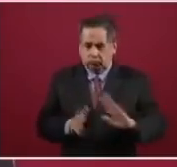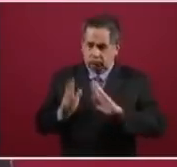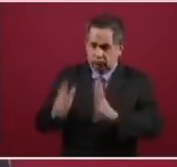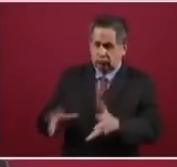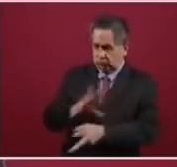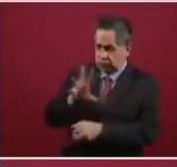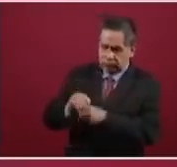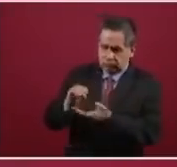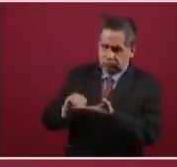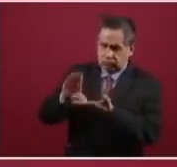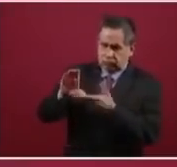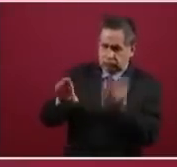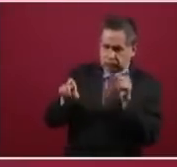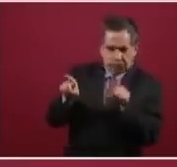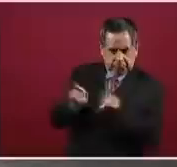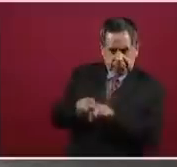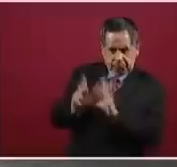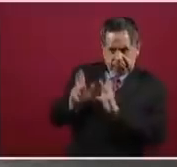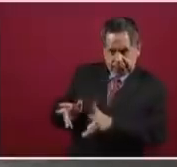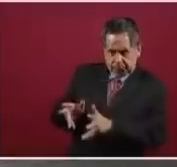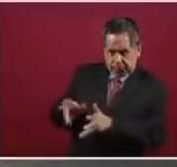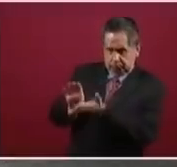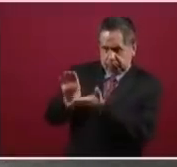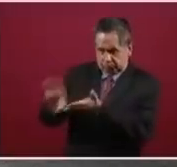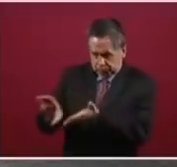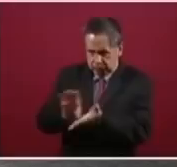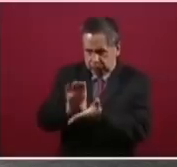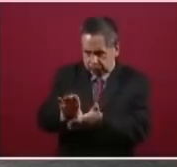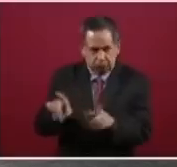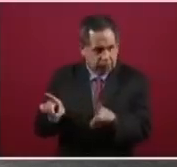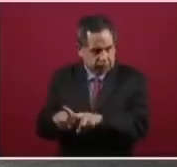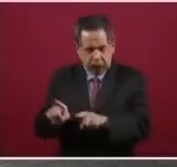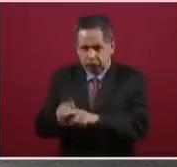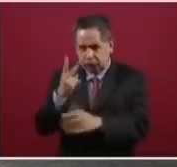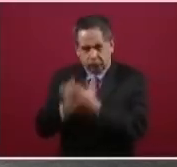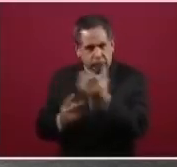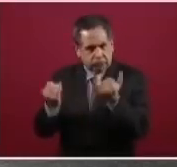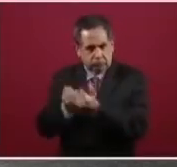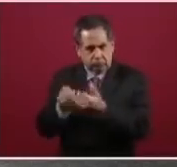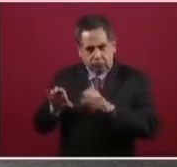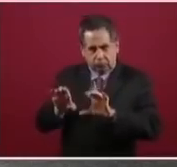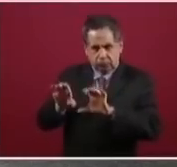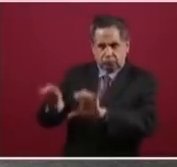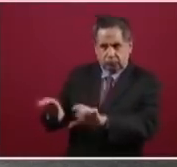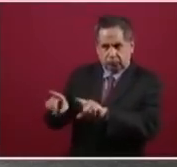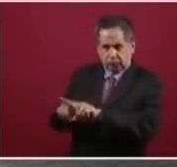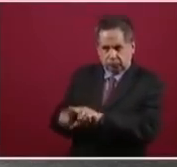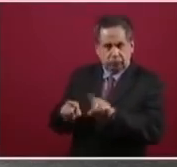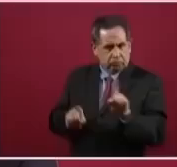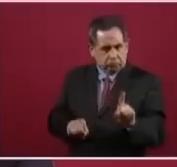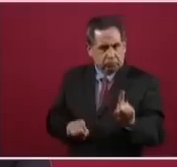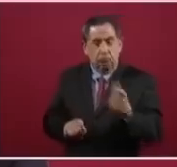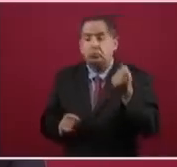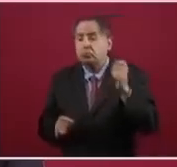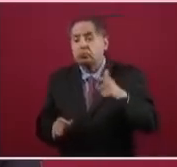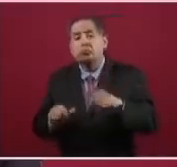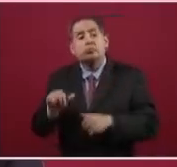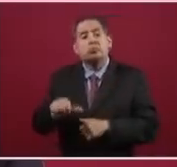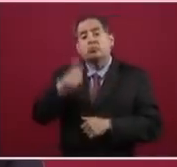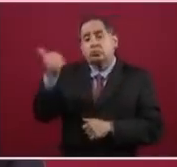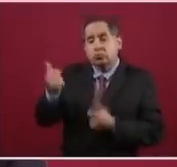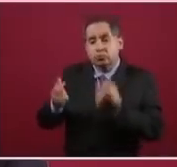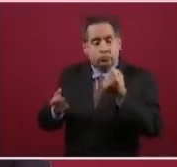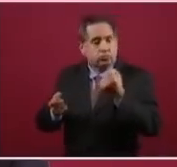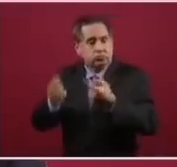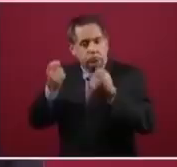tipo de recorte tienen incrementos marginales en su super presupuesto si hay si hay algunas dependencias que están